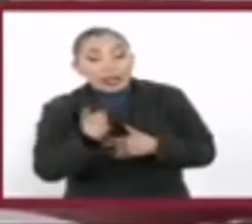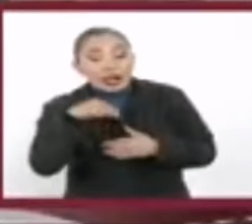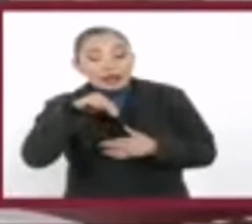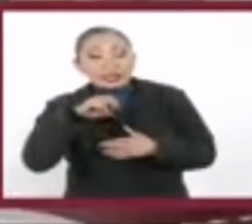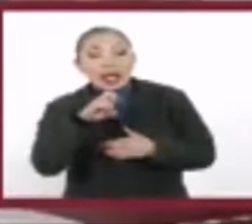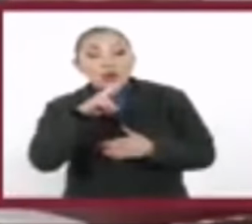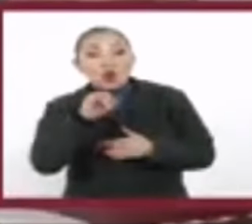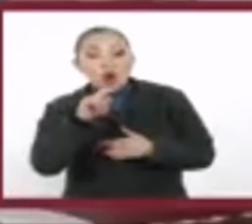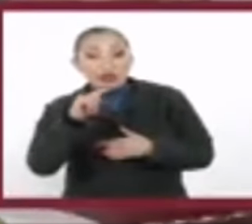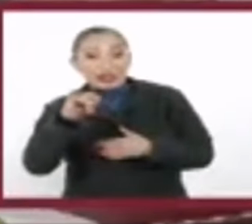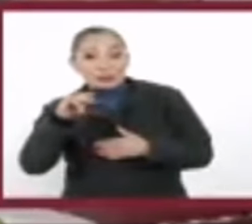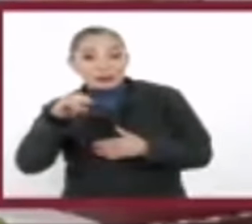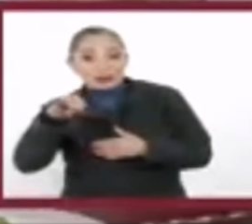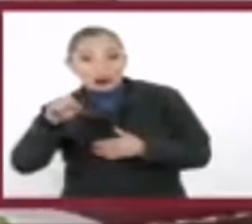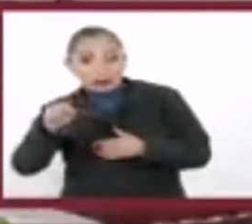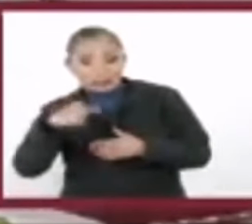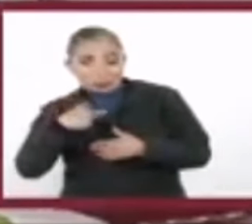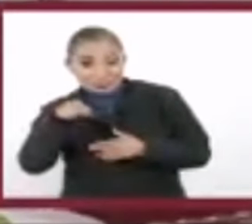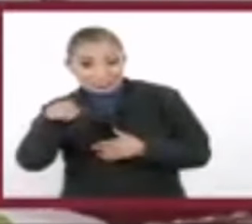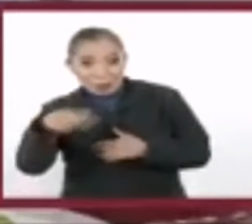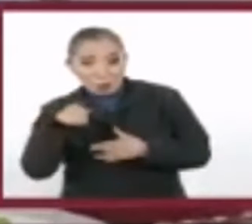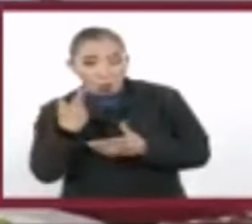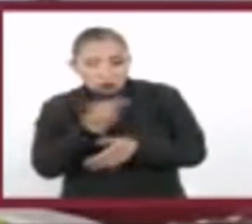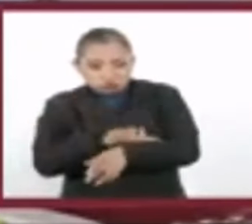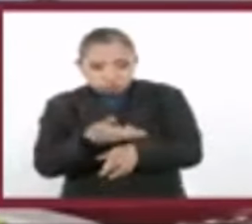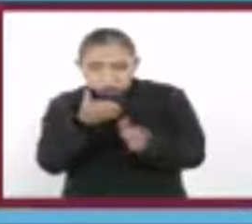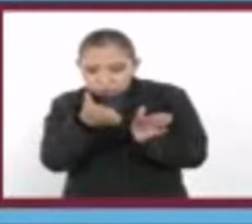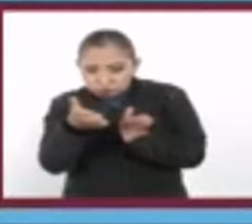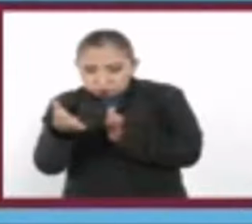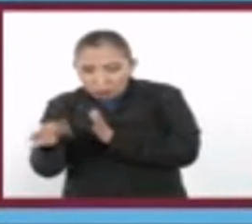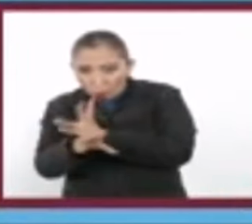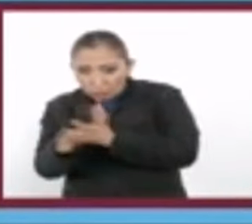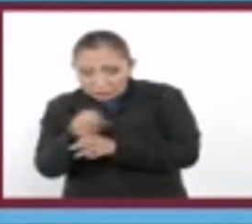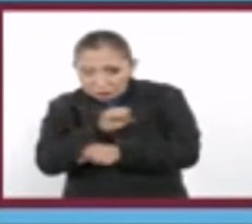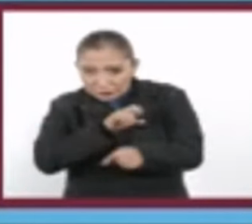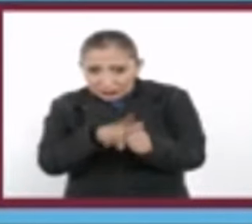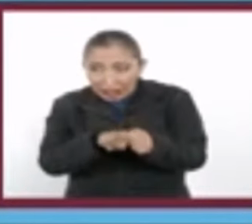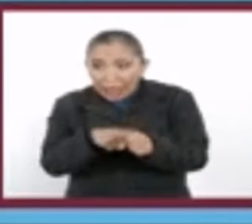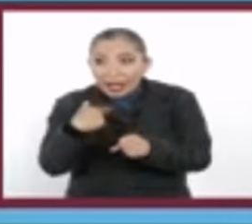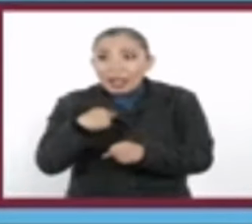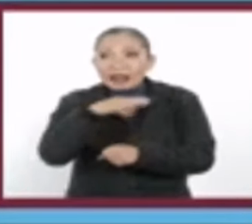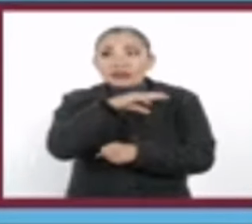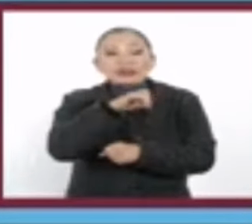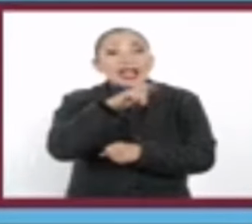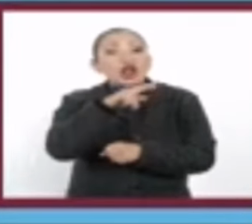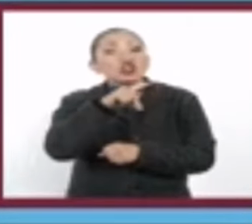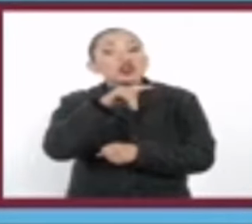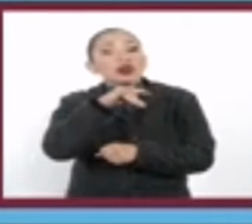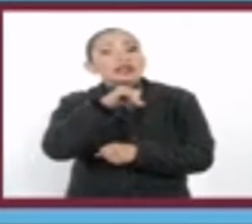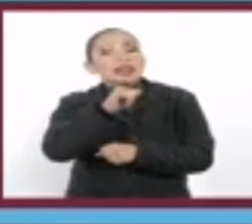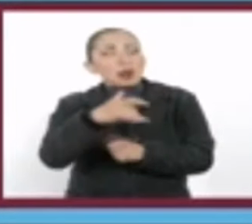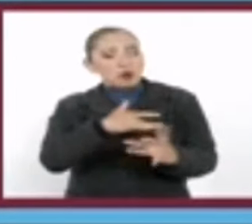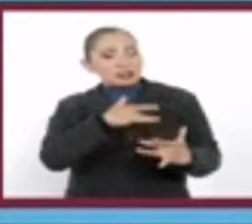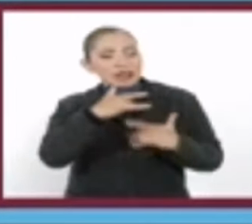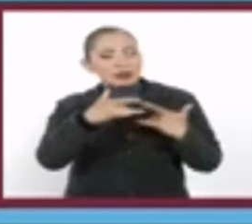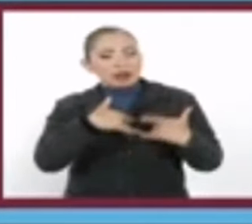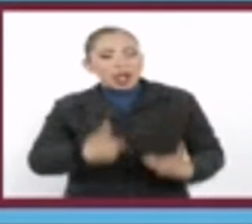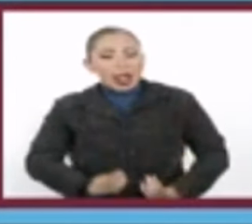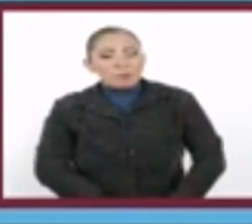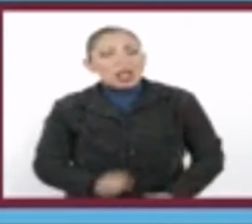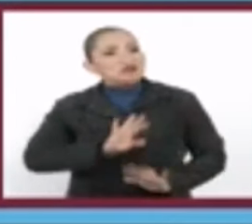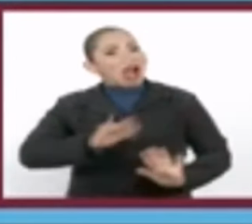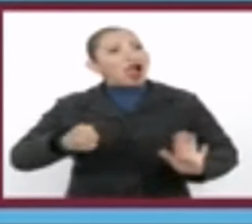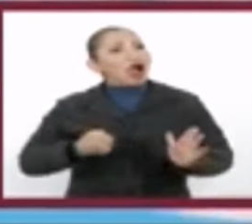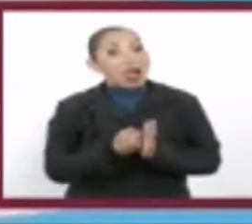los neurotransmisores intervienen en procesos específicos. Por ejemplo, la serotonina participa en la sensación